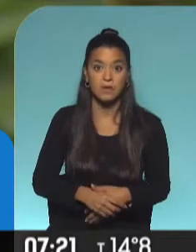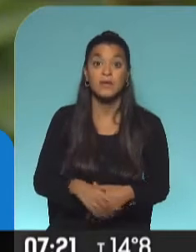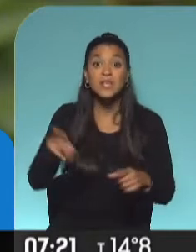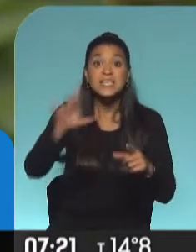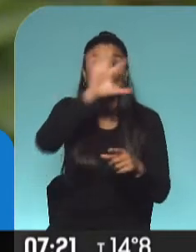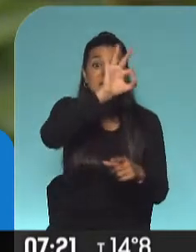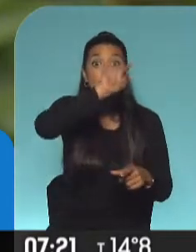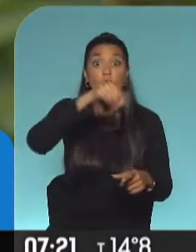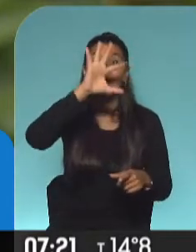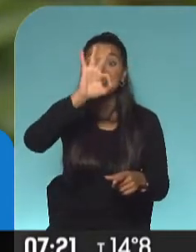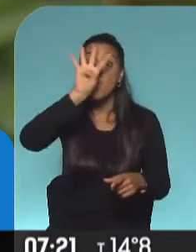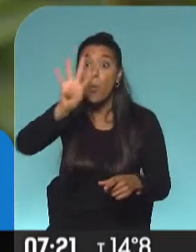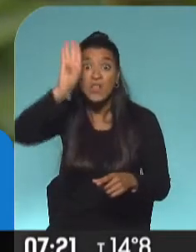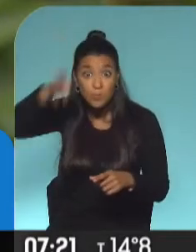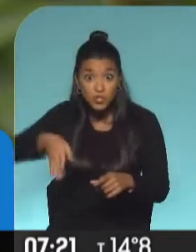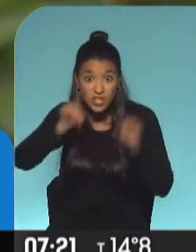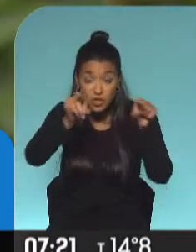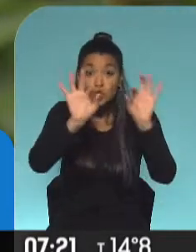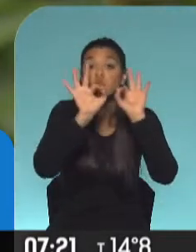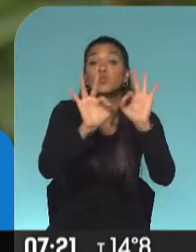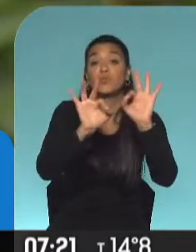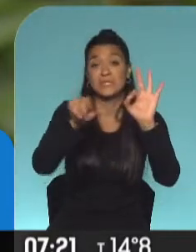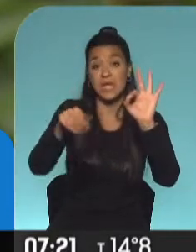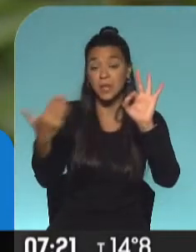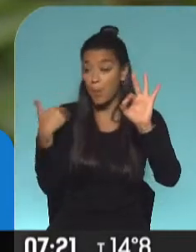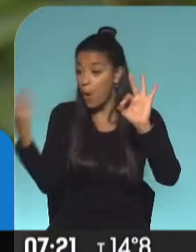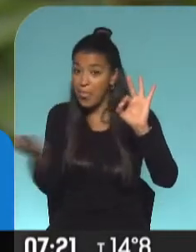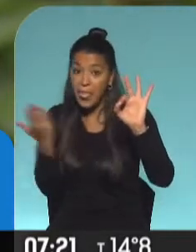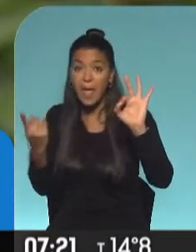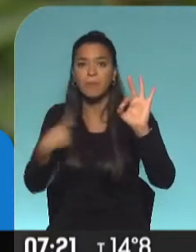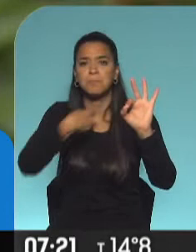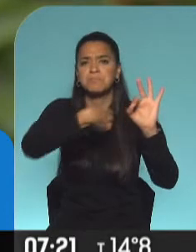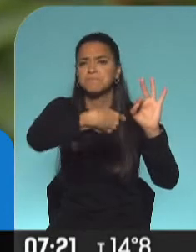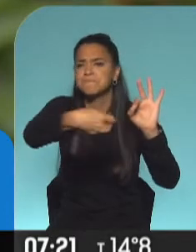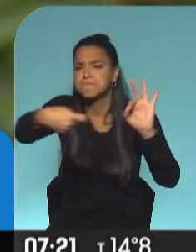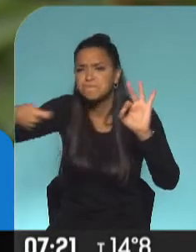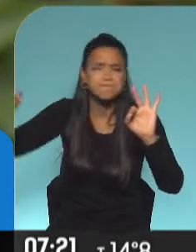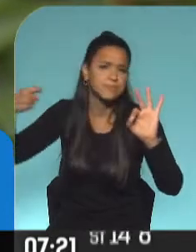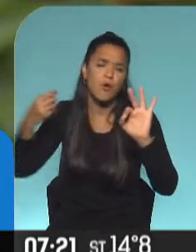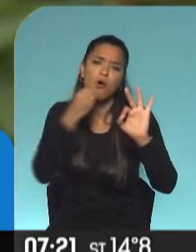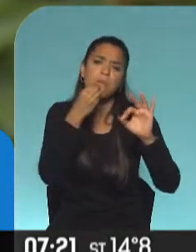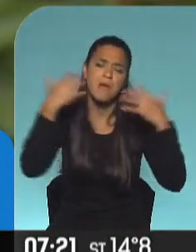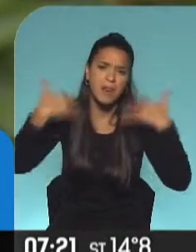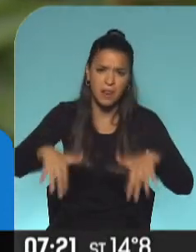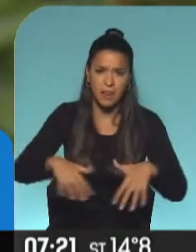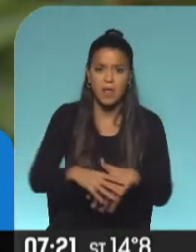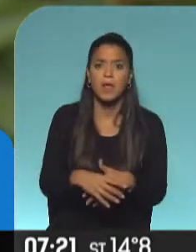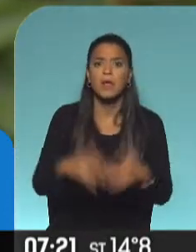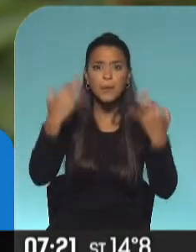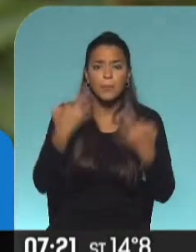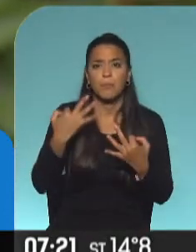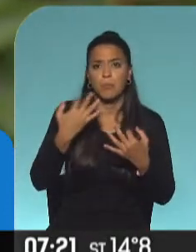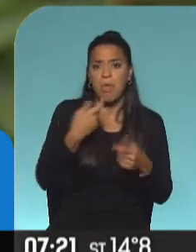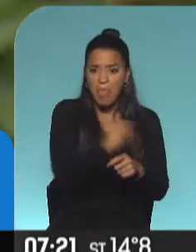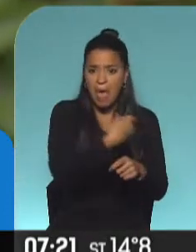ese 0 04 por ciento de producción se pueden abastecer en forma consecutiva